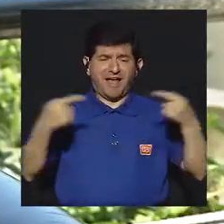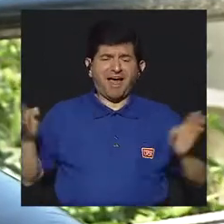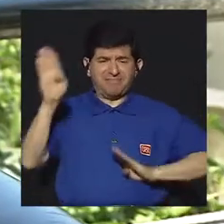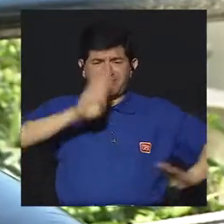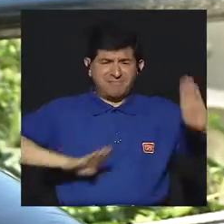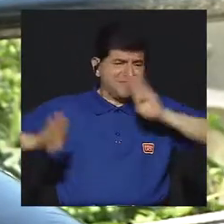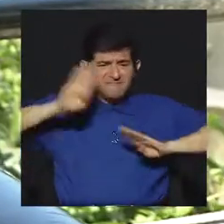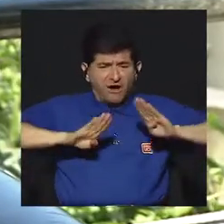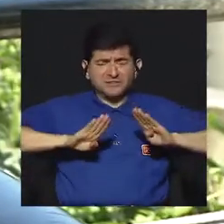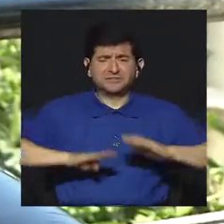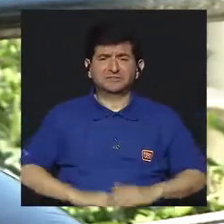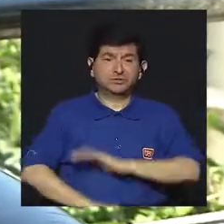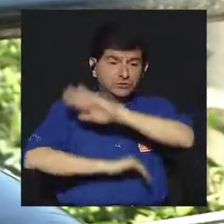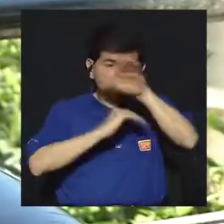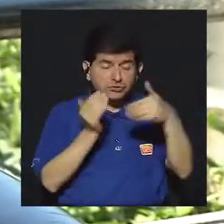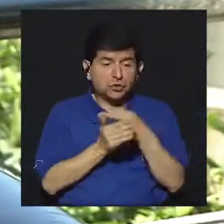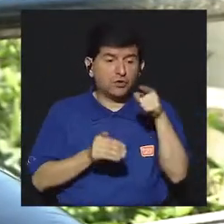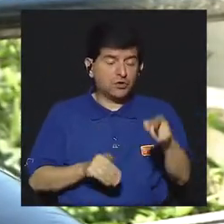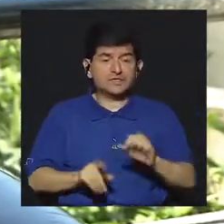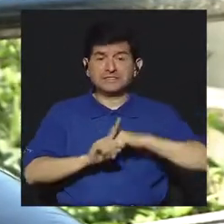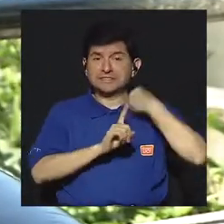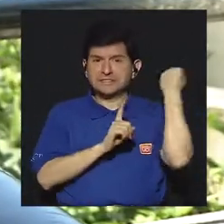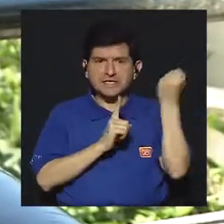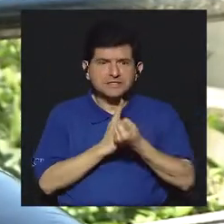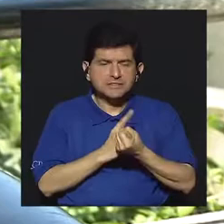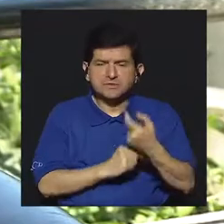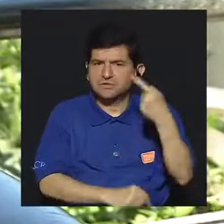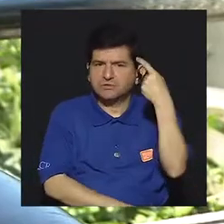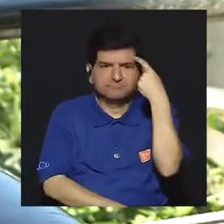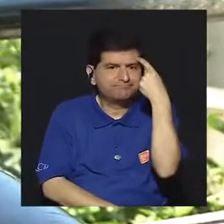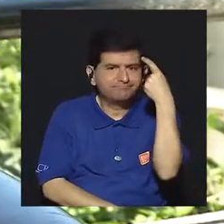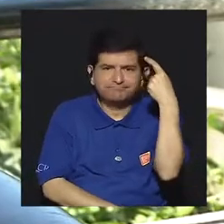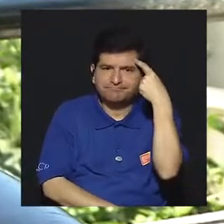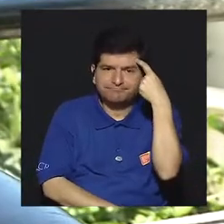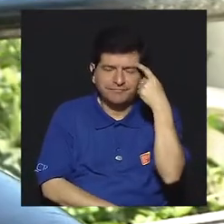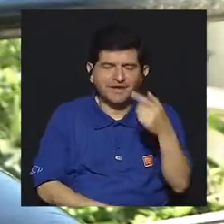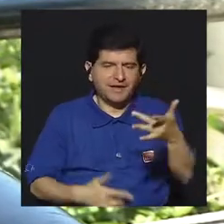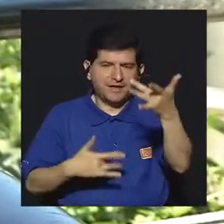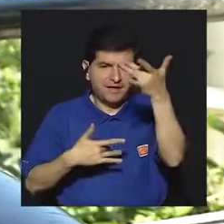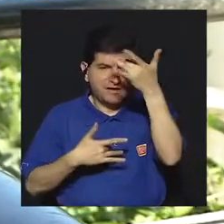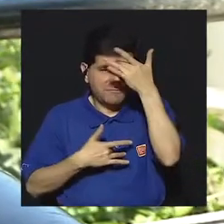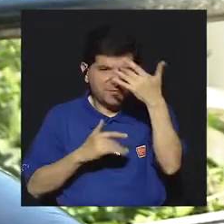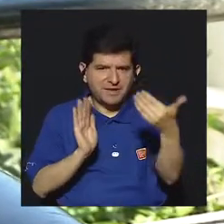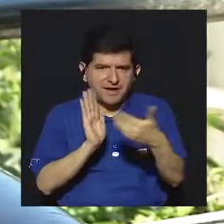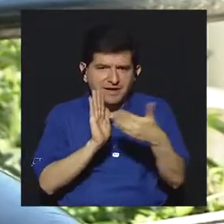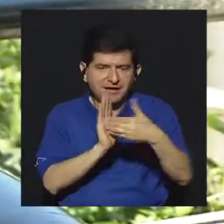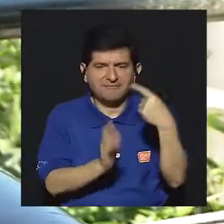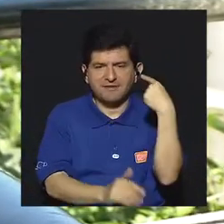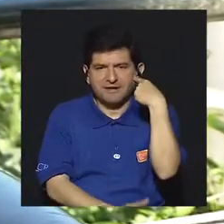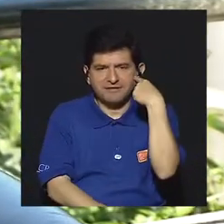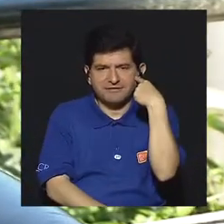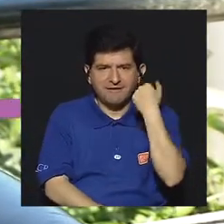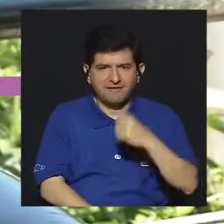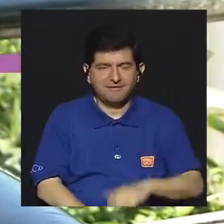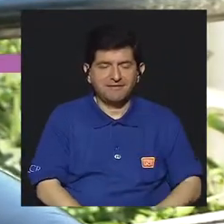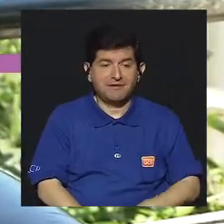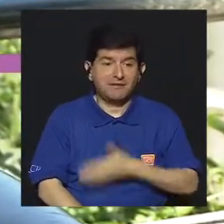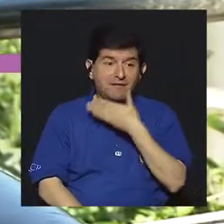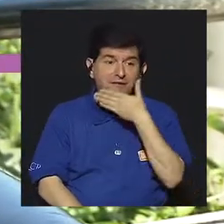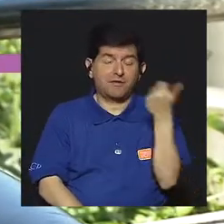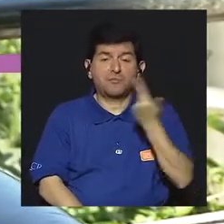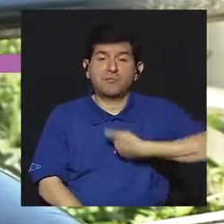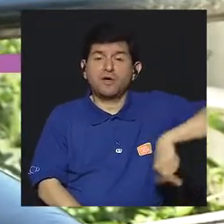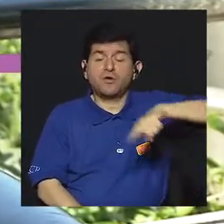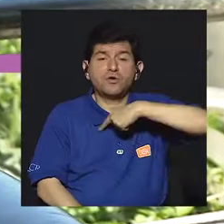de antibióticos. Entonces toda esta exposición no estamos pensando, ¿verdad?, ante una enfermedad que nos puede afectar la audición. Y lo